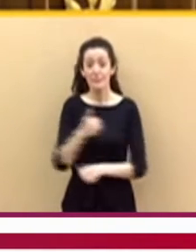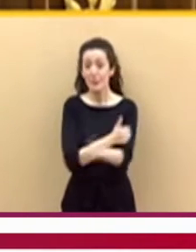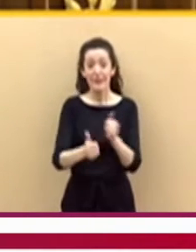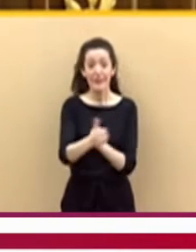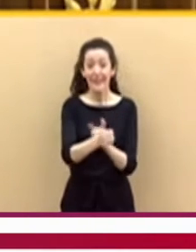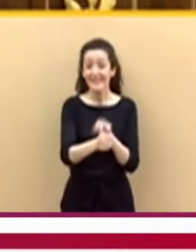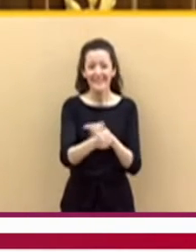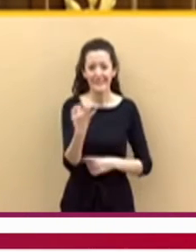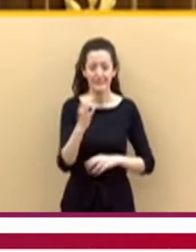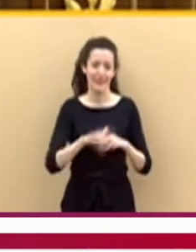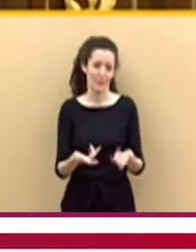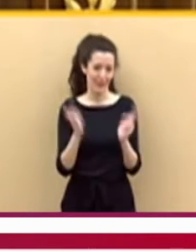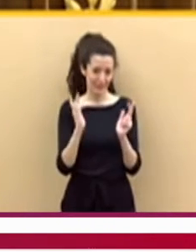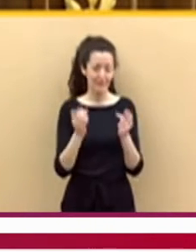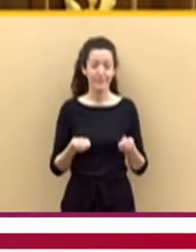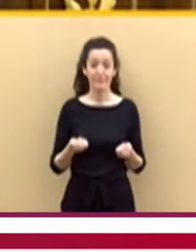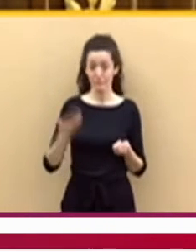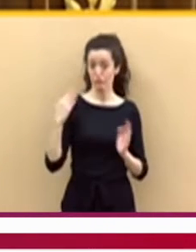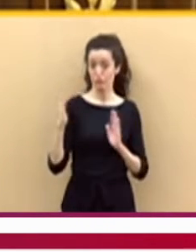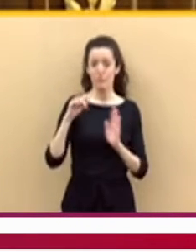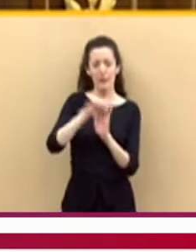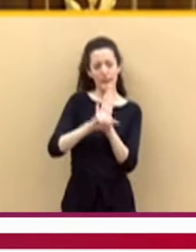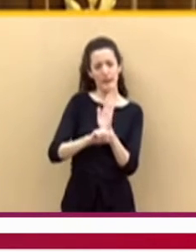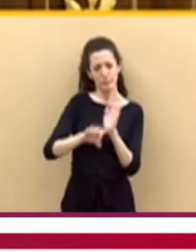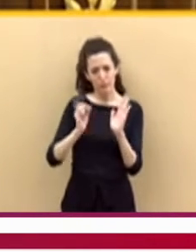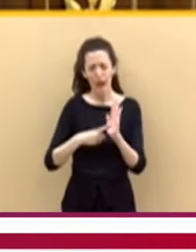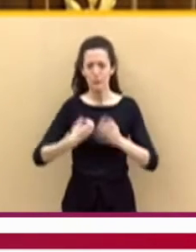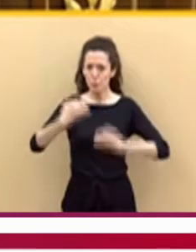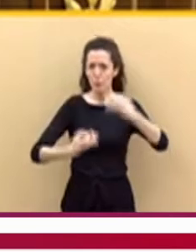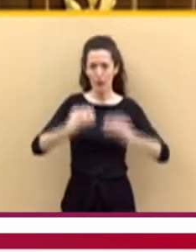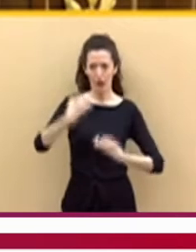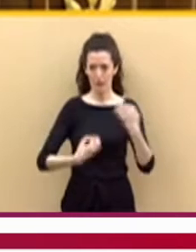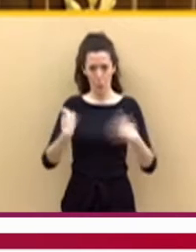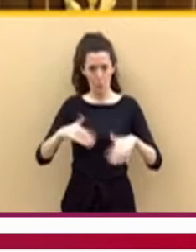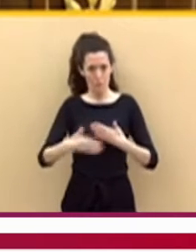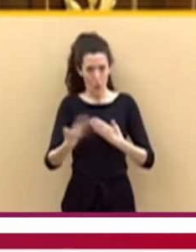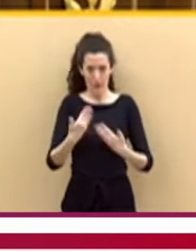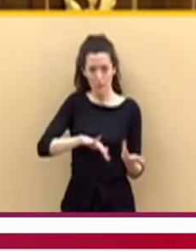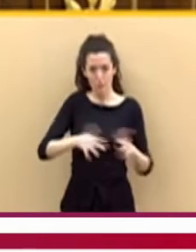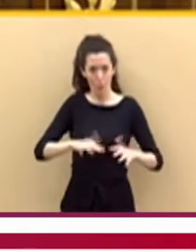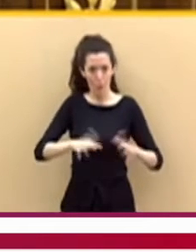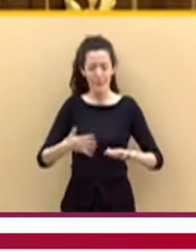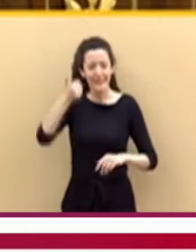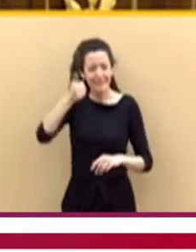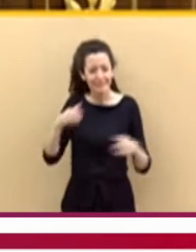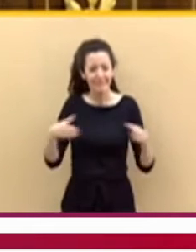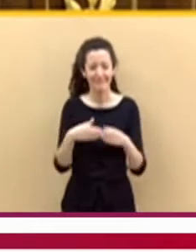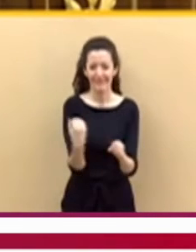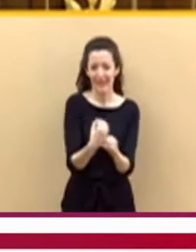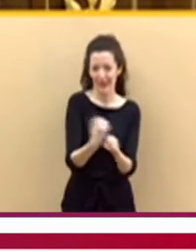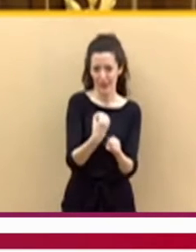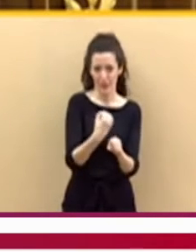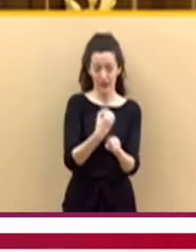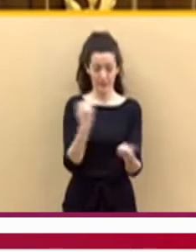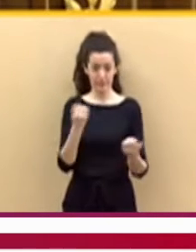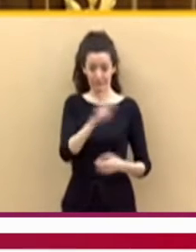Ahí está, la urna. Tienen una urna en la cabeza, a veces, nuestros representantes. Jorge, ¿alguna última reflexión sobre lo que vemos, ¿no? Cómo